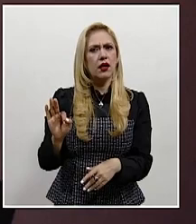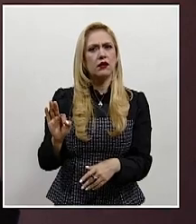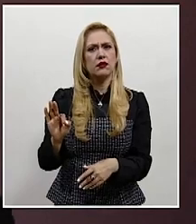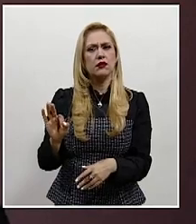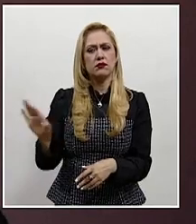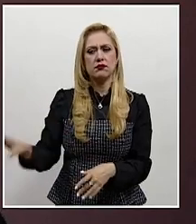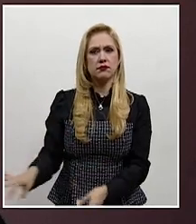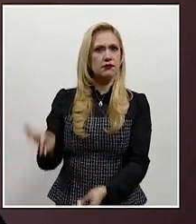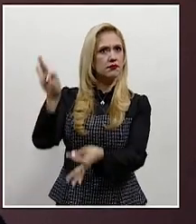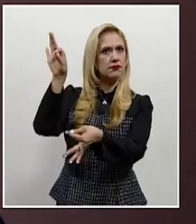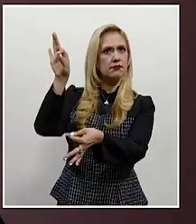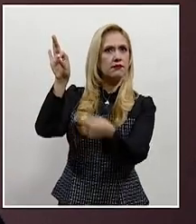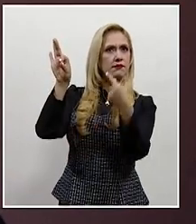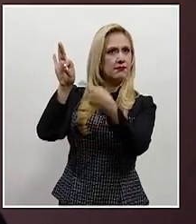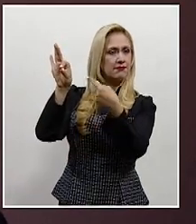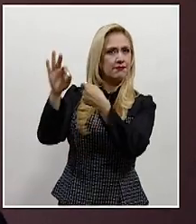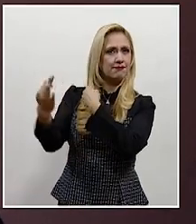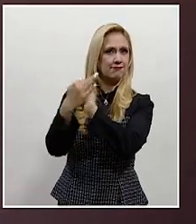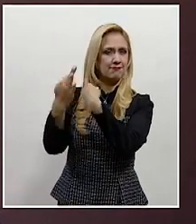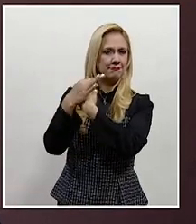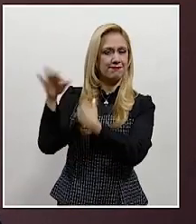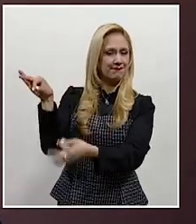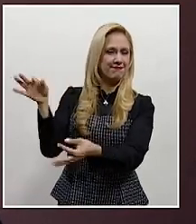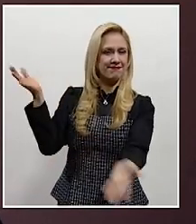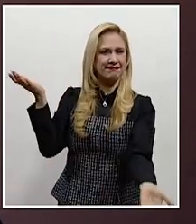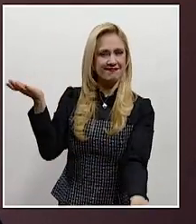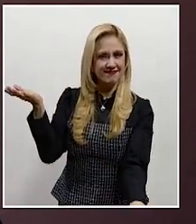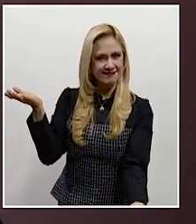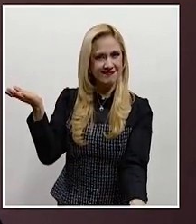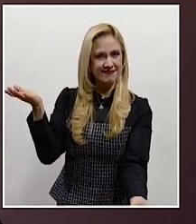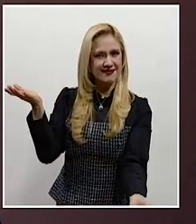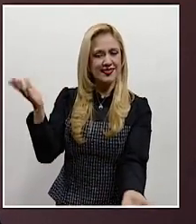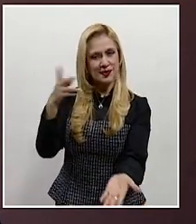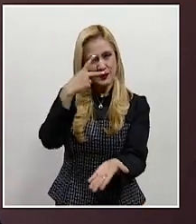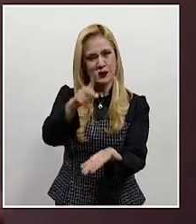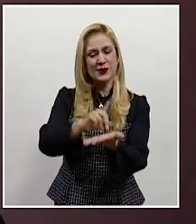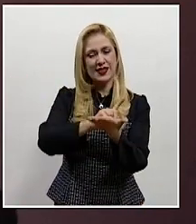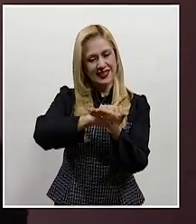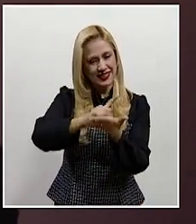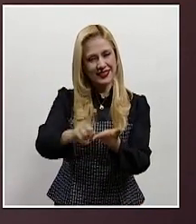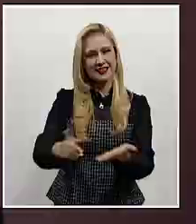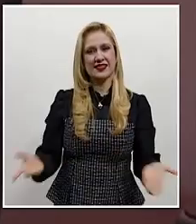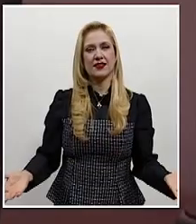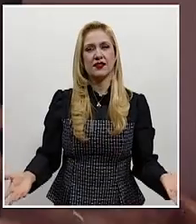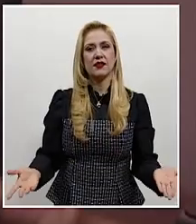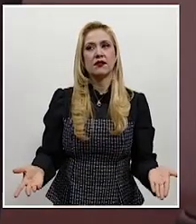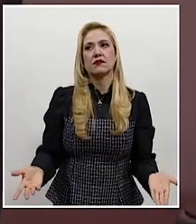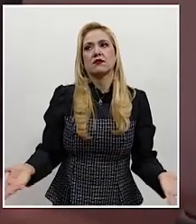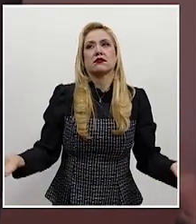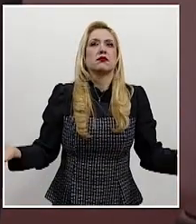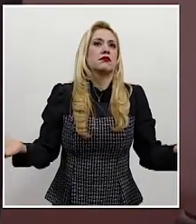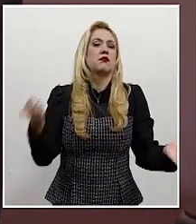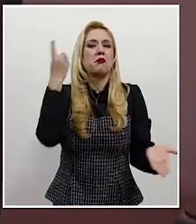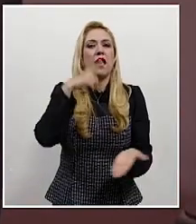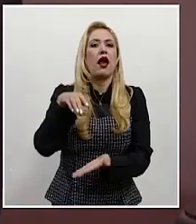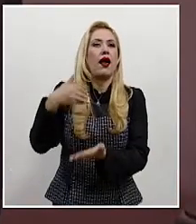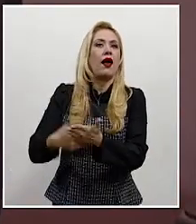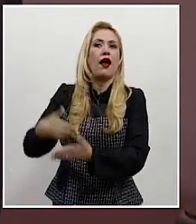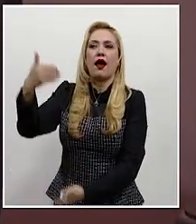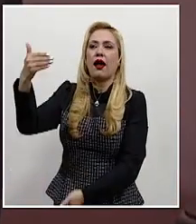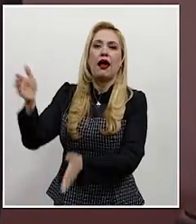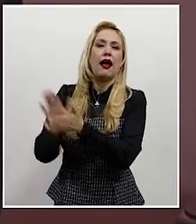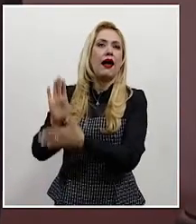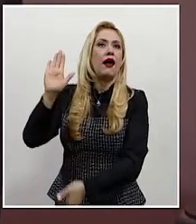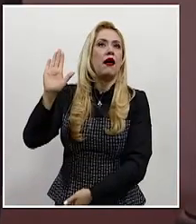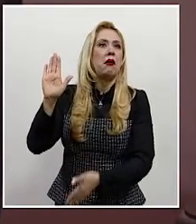norma de manera muy sencilla y hagan realidad el derecho. Porque de nada sirve tenerlo allí plasmado si